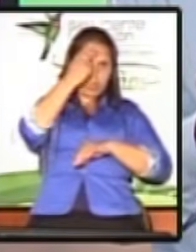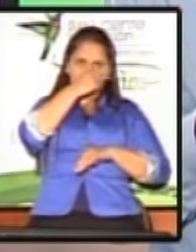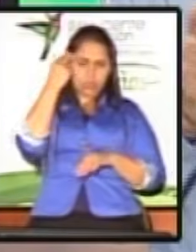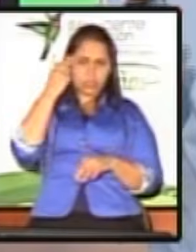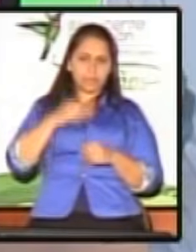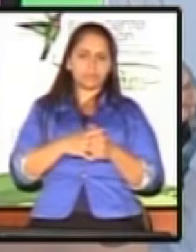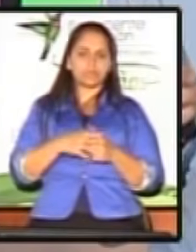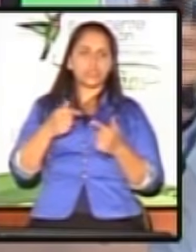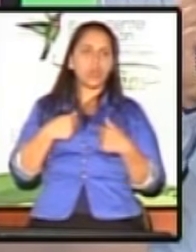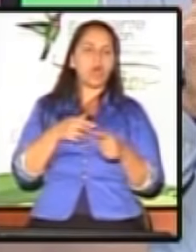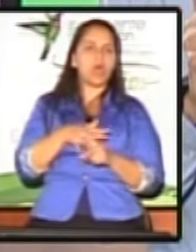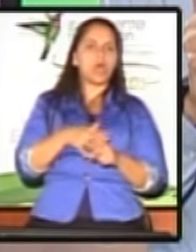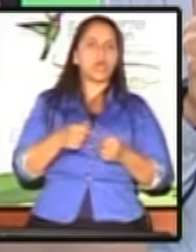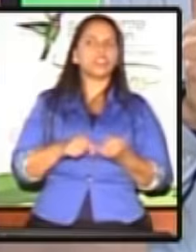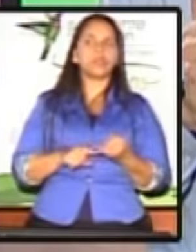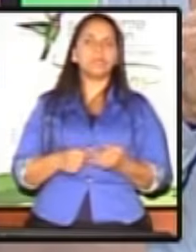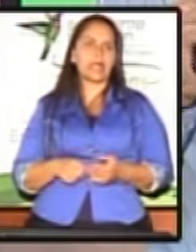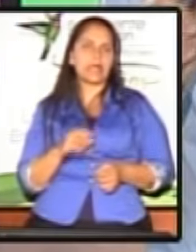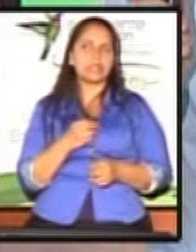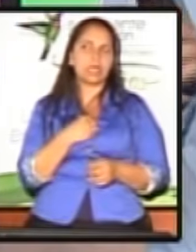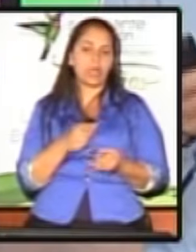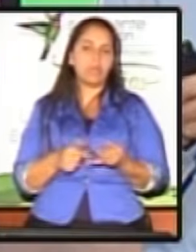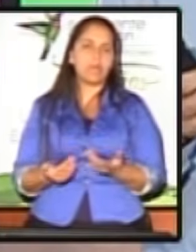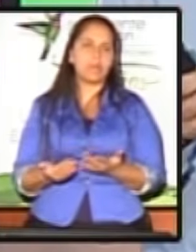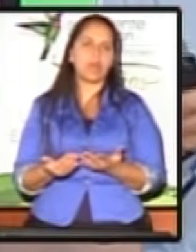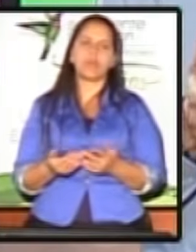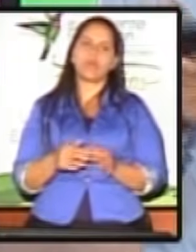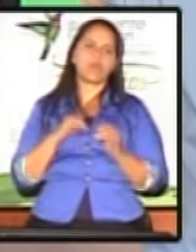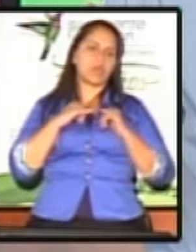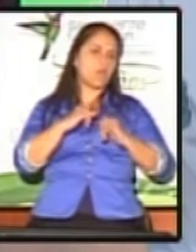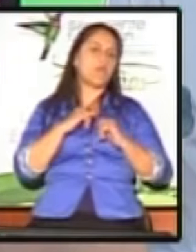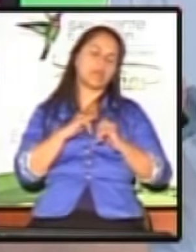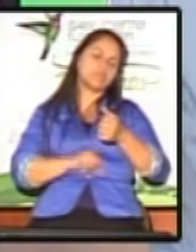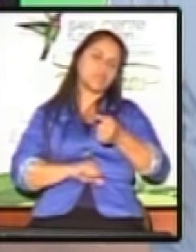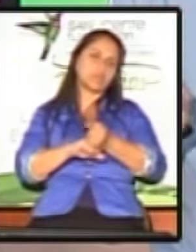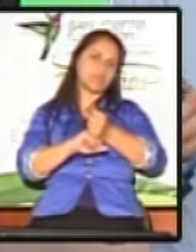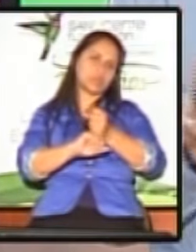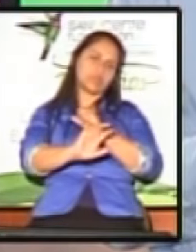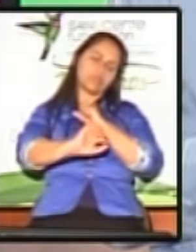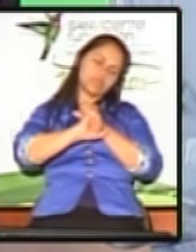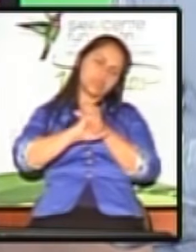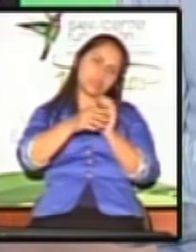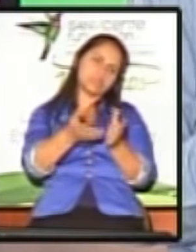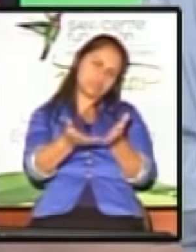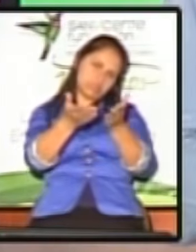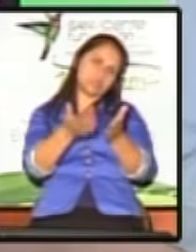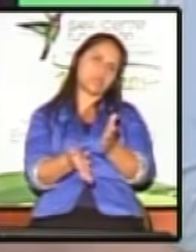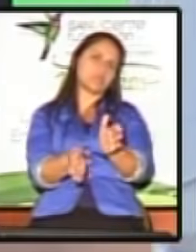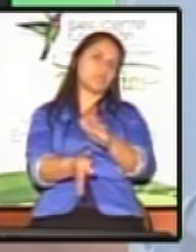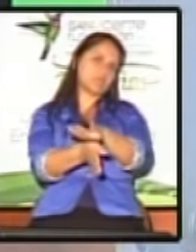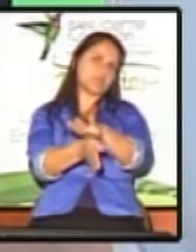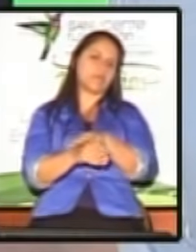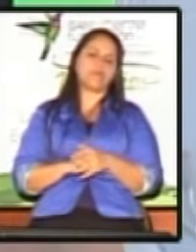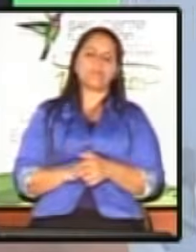No debo invadir al otro con mi credo, pero si el otro tiene mi credo, debo ayudarle a que trascienda con su credo. Aquí está